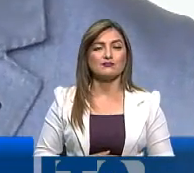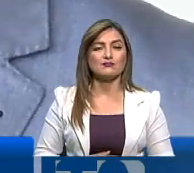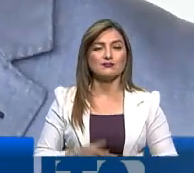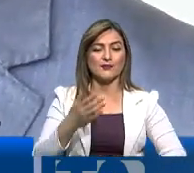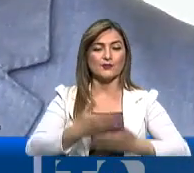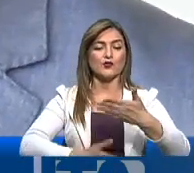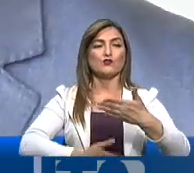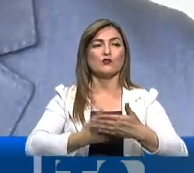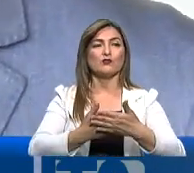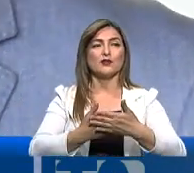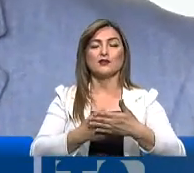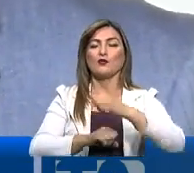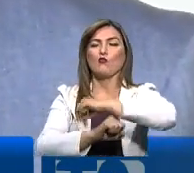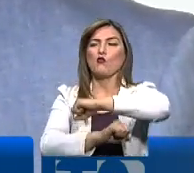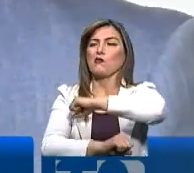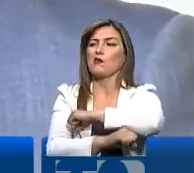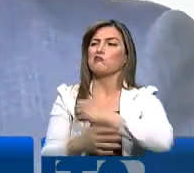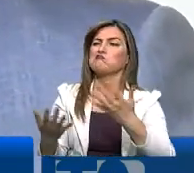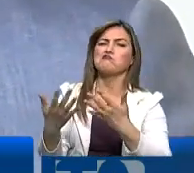documento